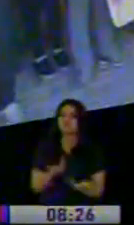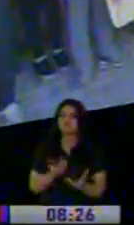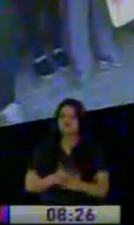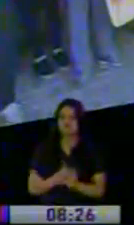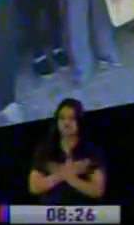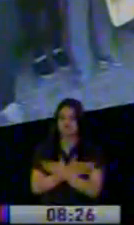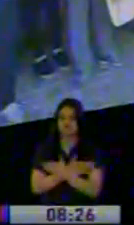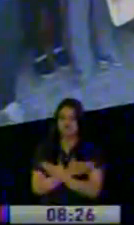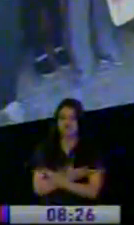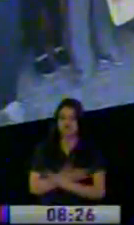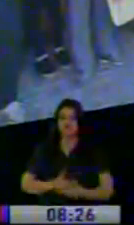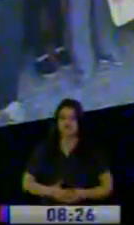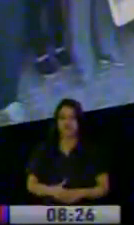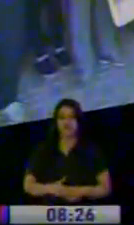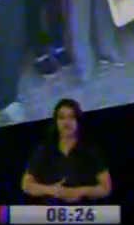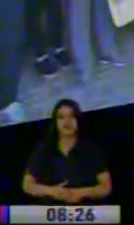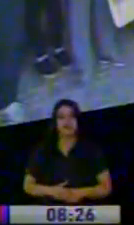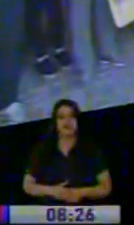Saludos para ellos.